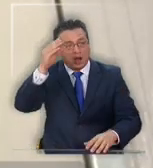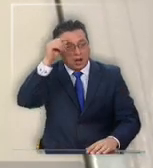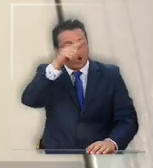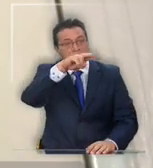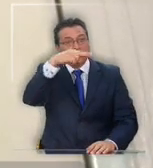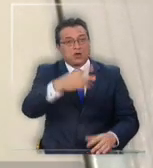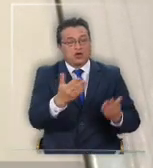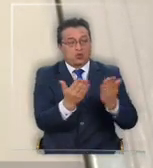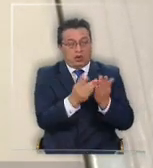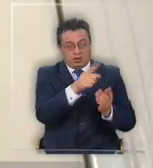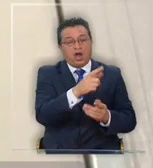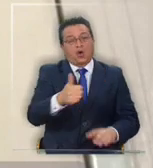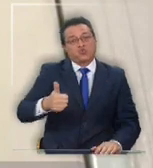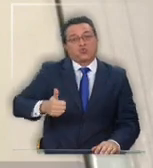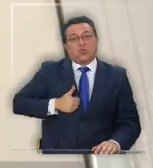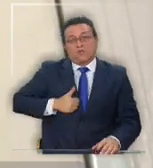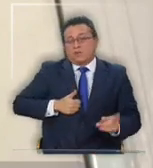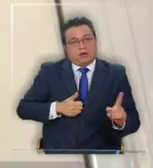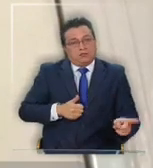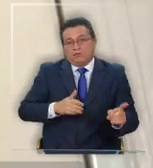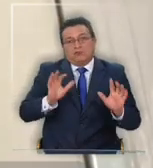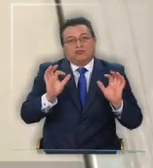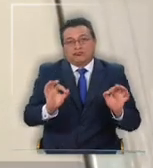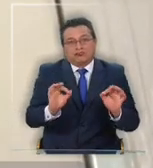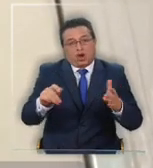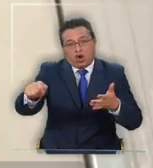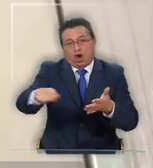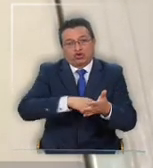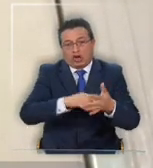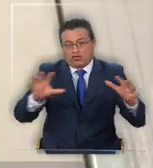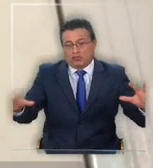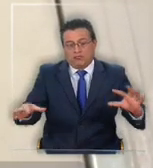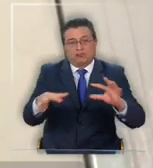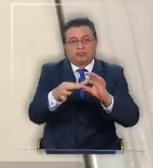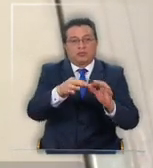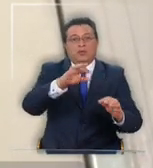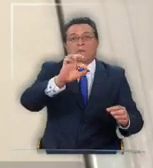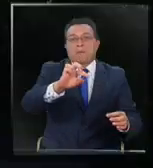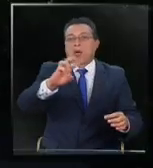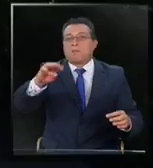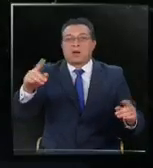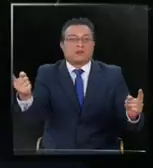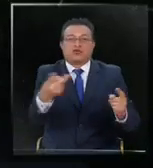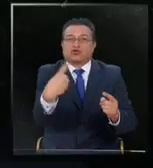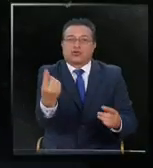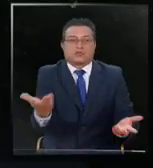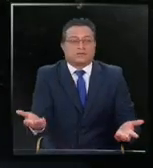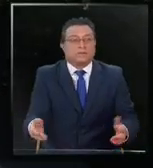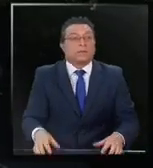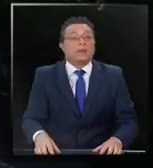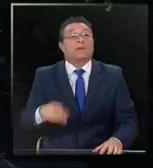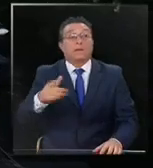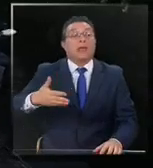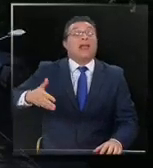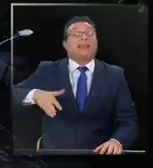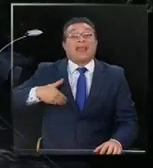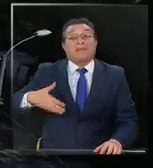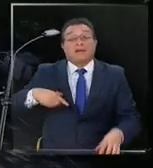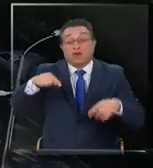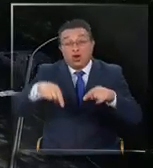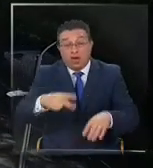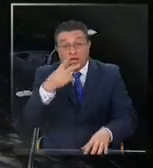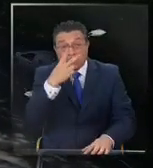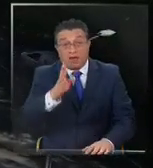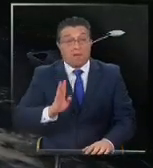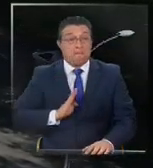está cumpliendo con su parte de este contrato suscrito con los padres y apoderados es muy lamentable pero hoy en día a